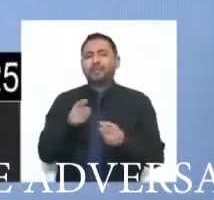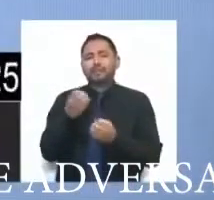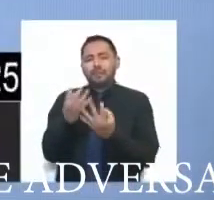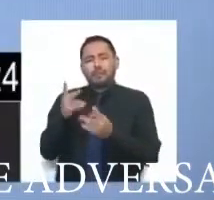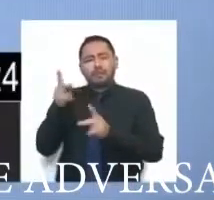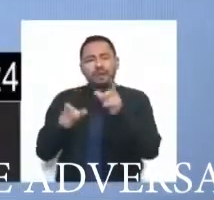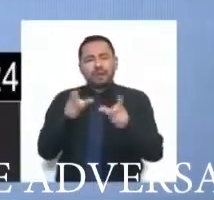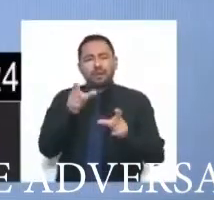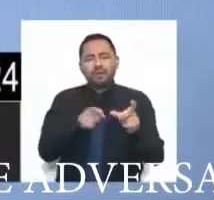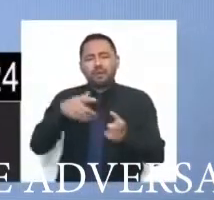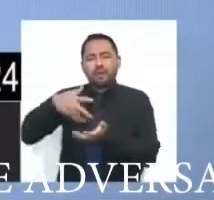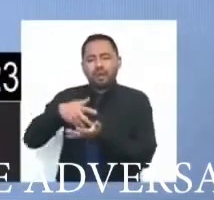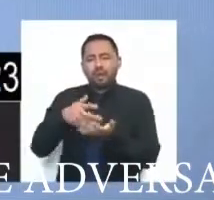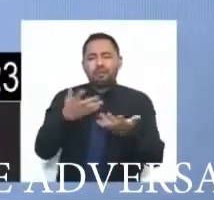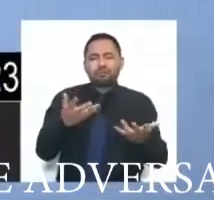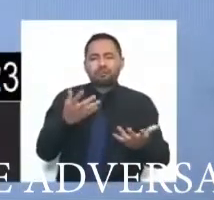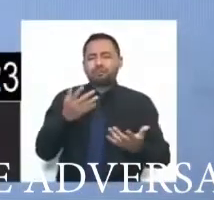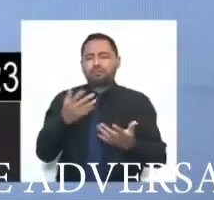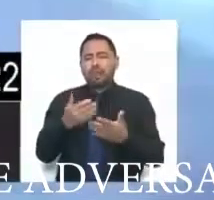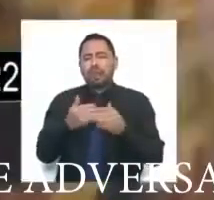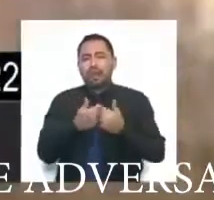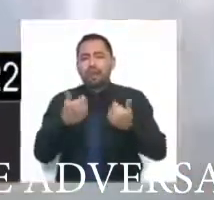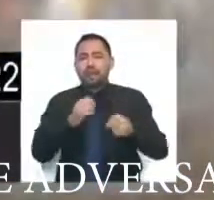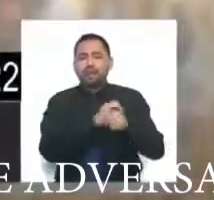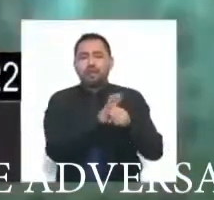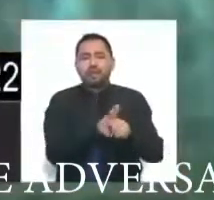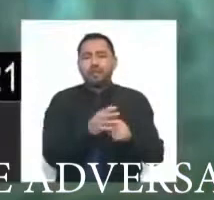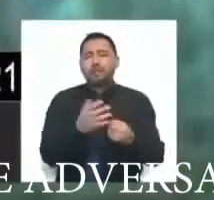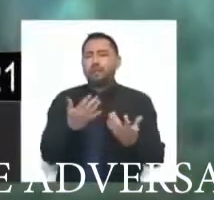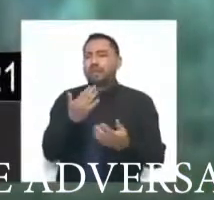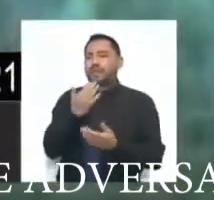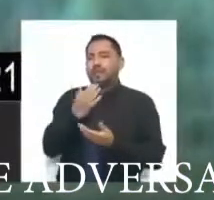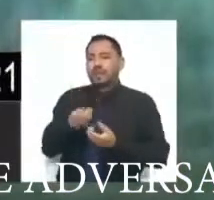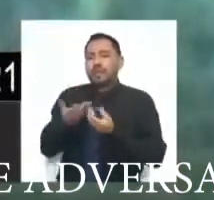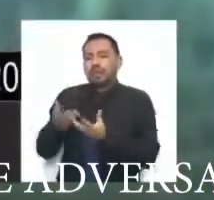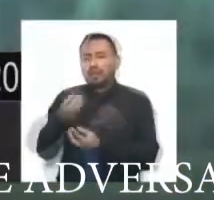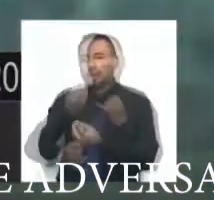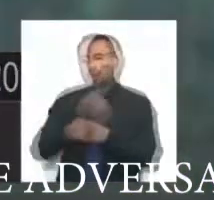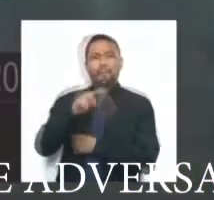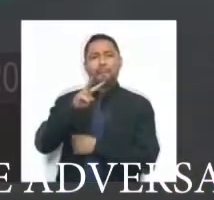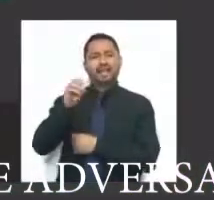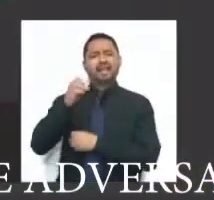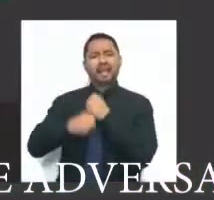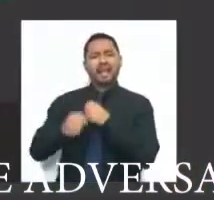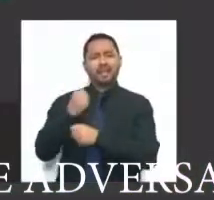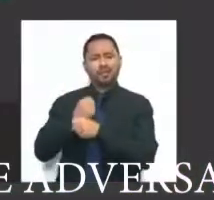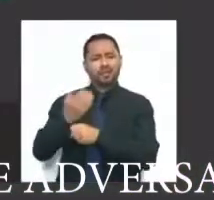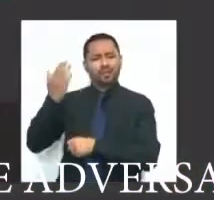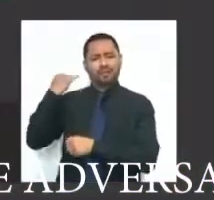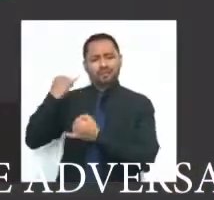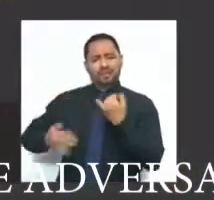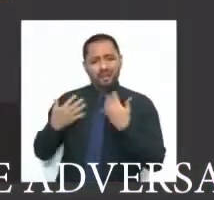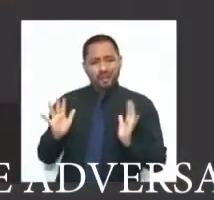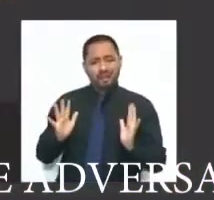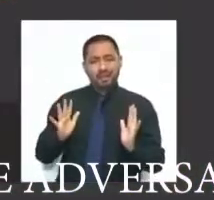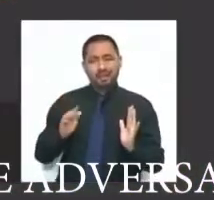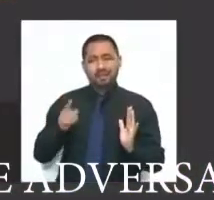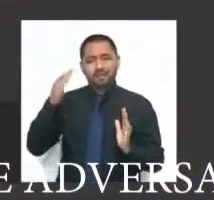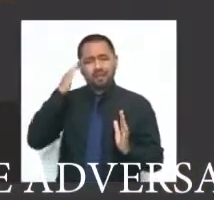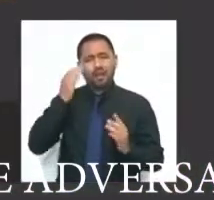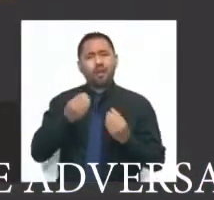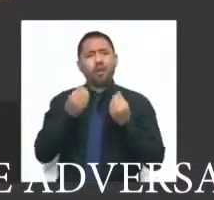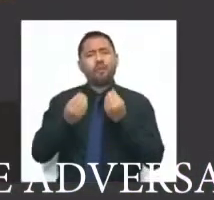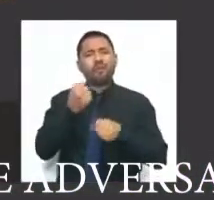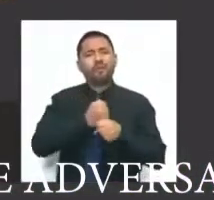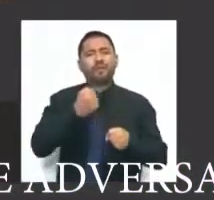¿Acaso no hay personas vulnerables que, aparte de la pandemia, no hay alguien quien le lleve un pan a la boca? Y parece que no sabe cómo funciona el